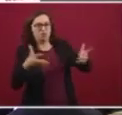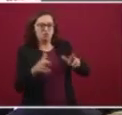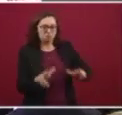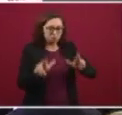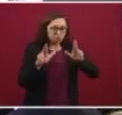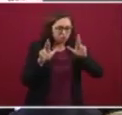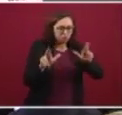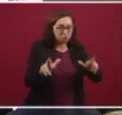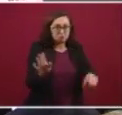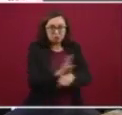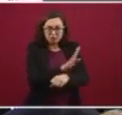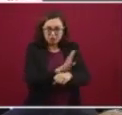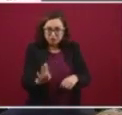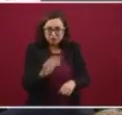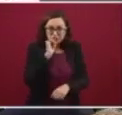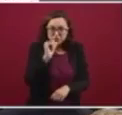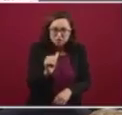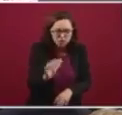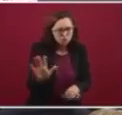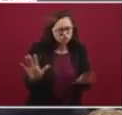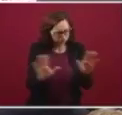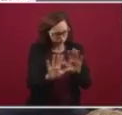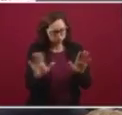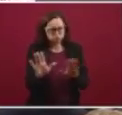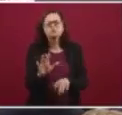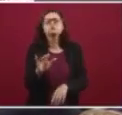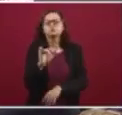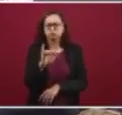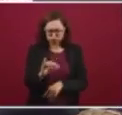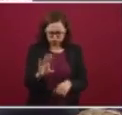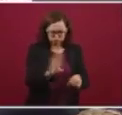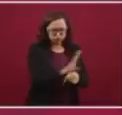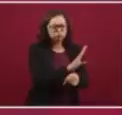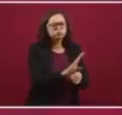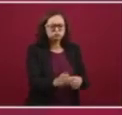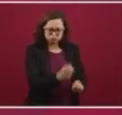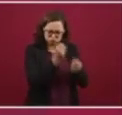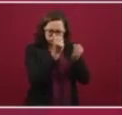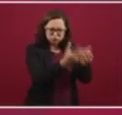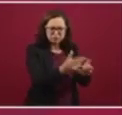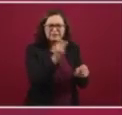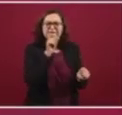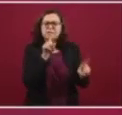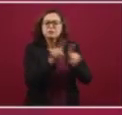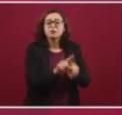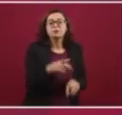llegar beneficio. Claro que sí, pero primero los pobres.